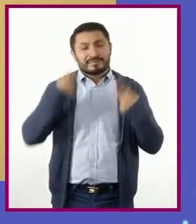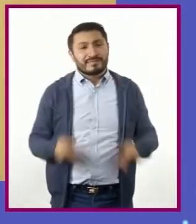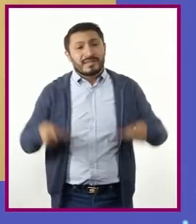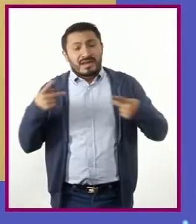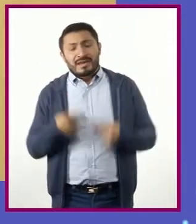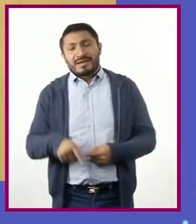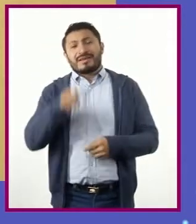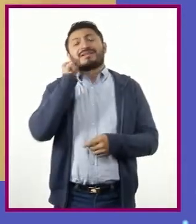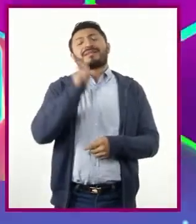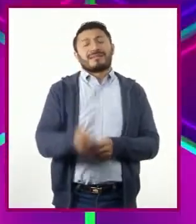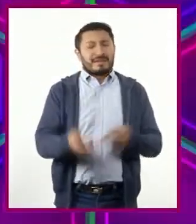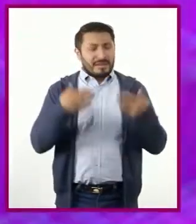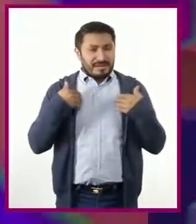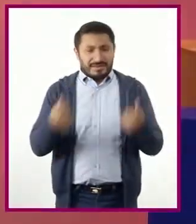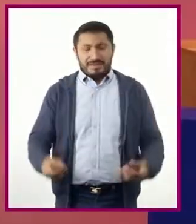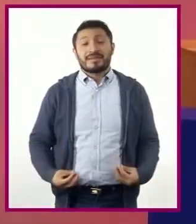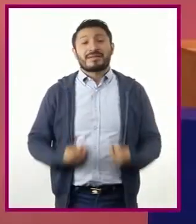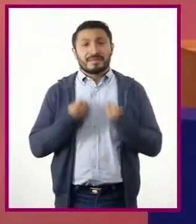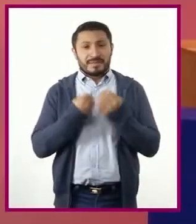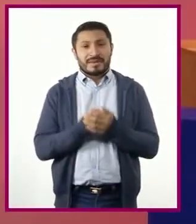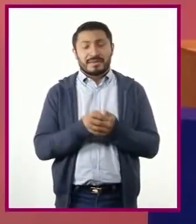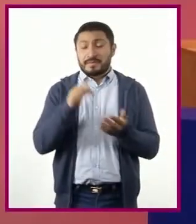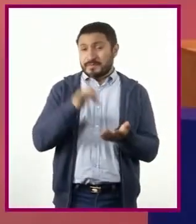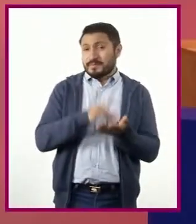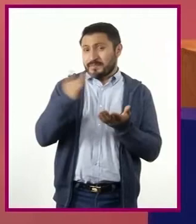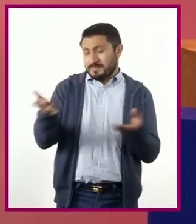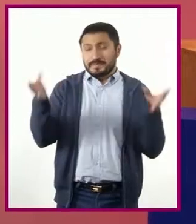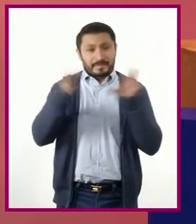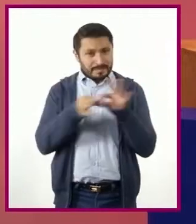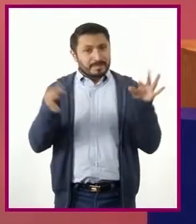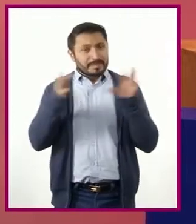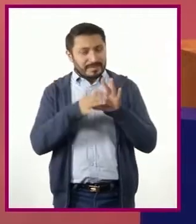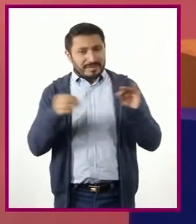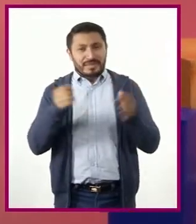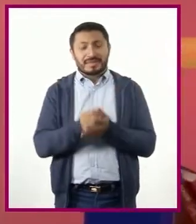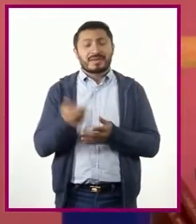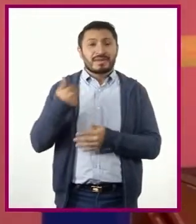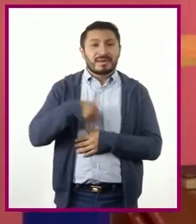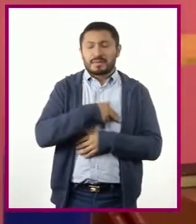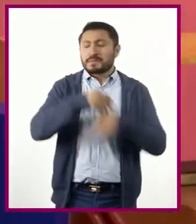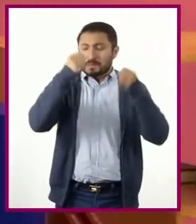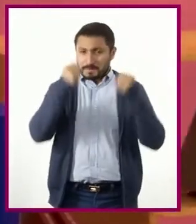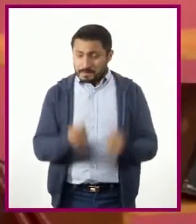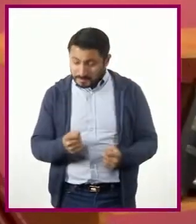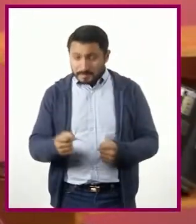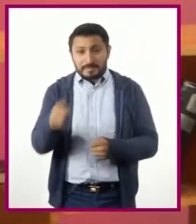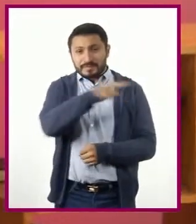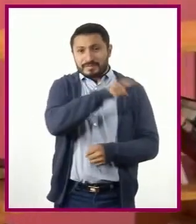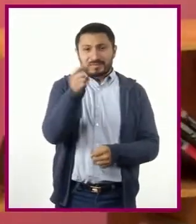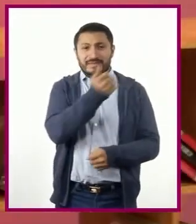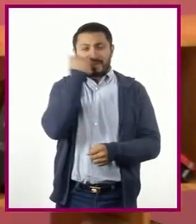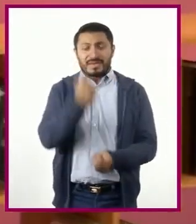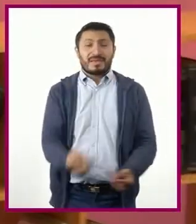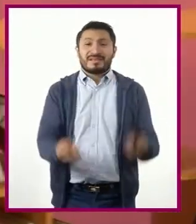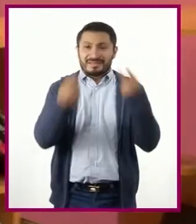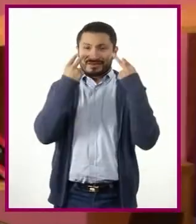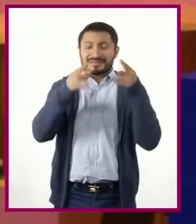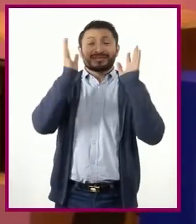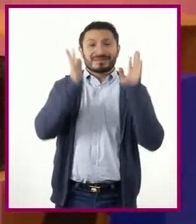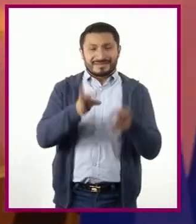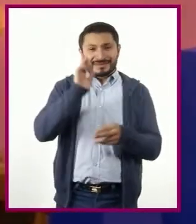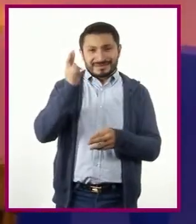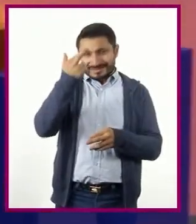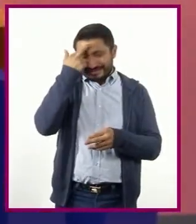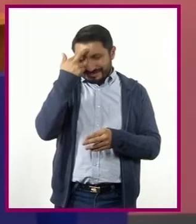sentido racional a la vida. Gracias por la explicación. Estamos seguras de que los estudiantes que nos ven ya